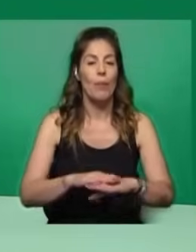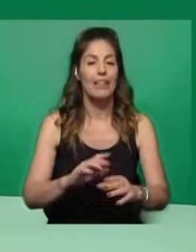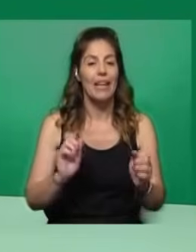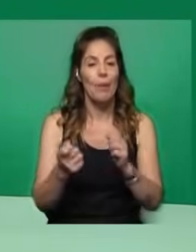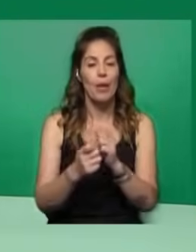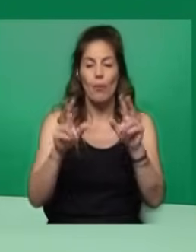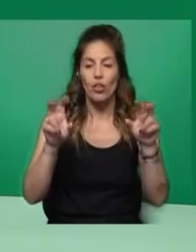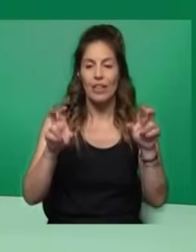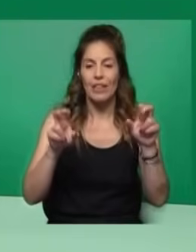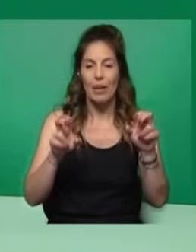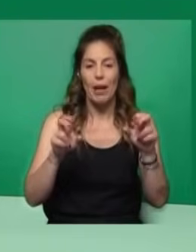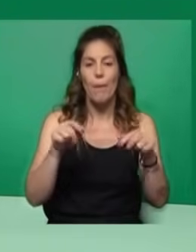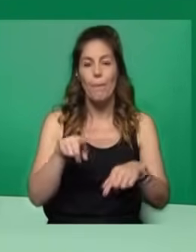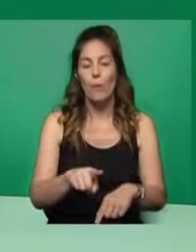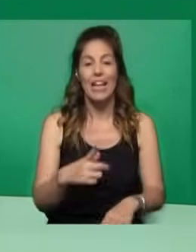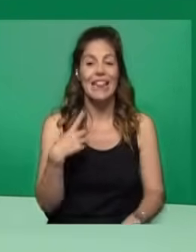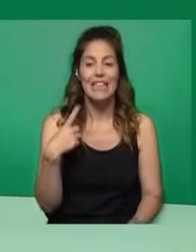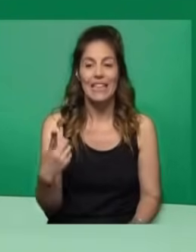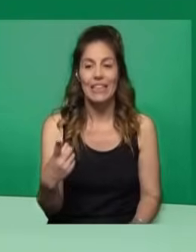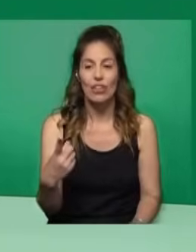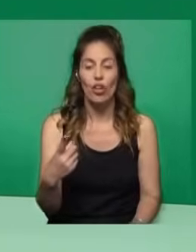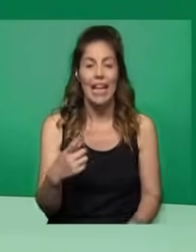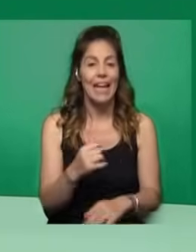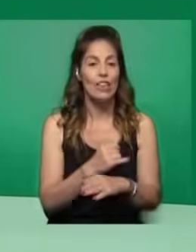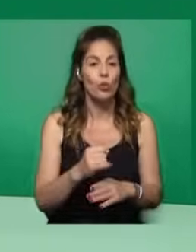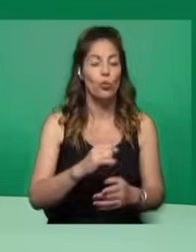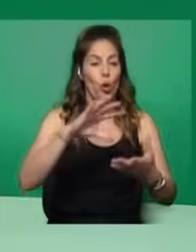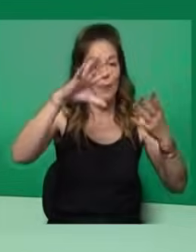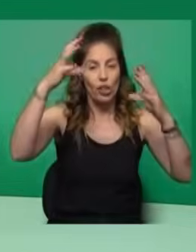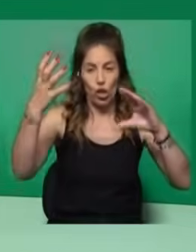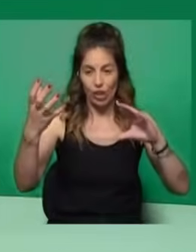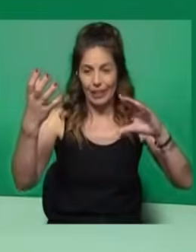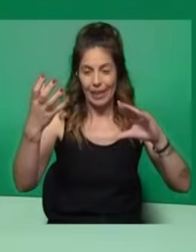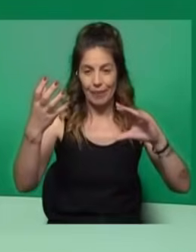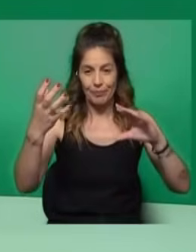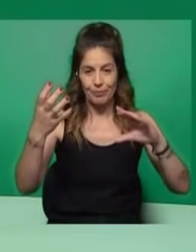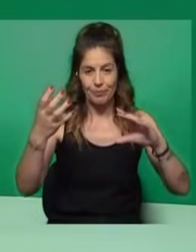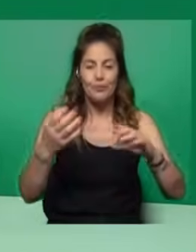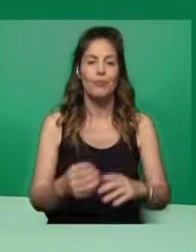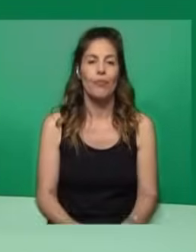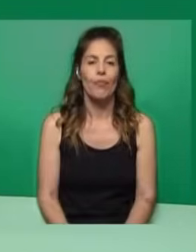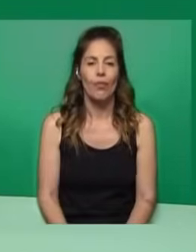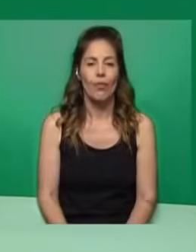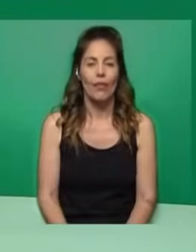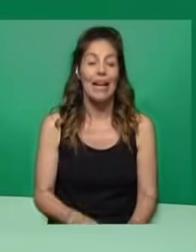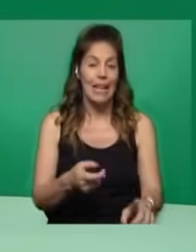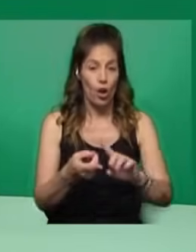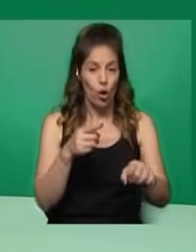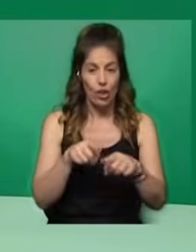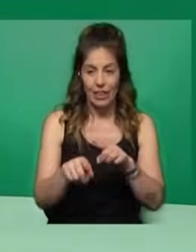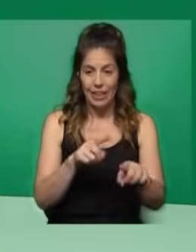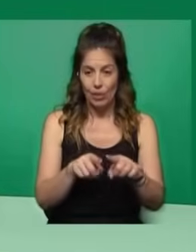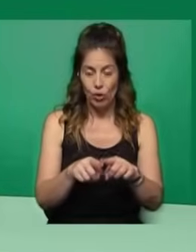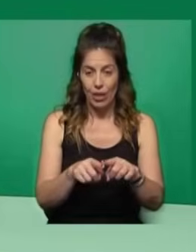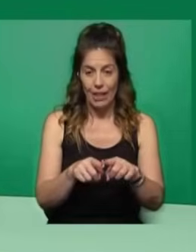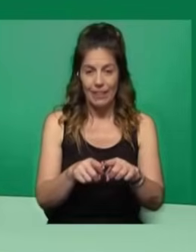porque Néstor santayana que es director de meteorología del inumet y Guadalupe de tiscornia que es coordinadora de sistemas de